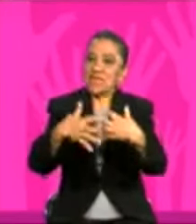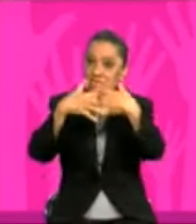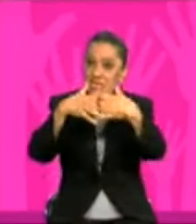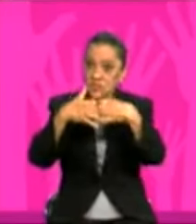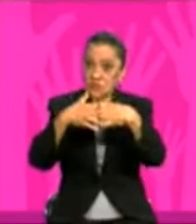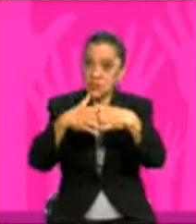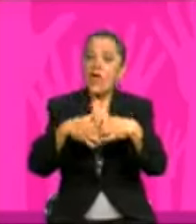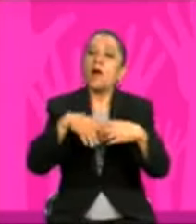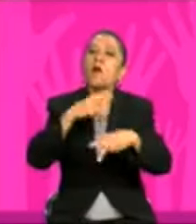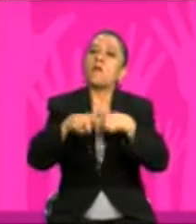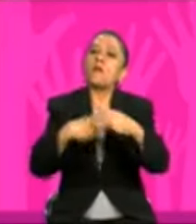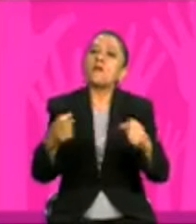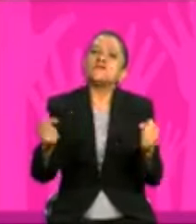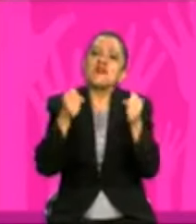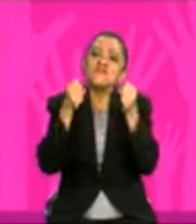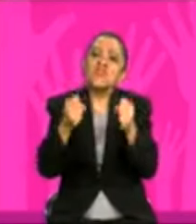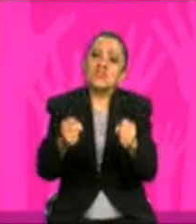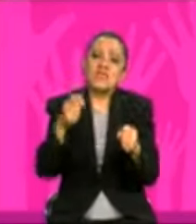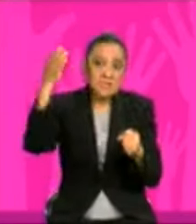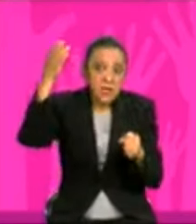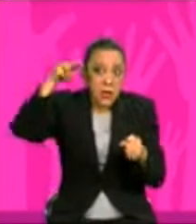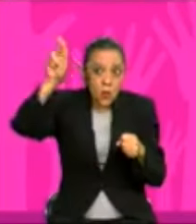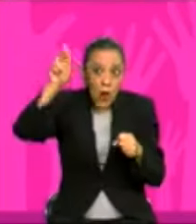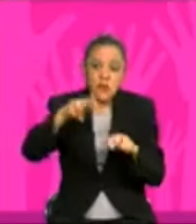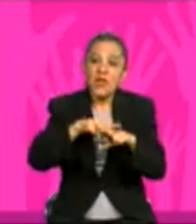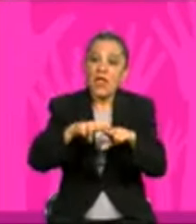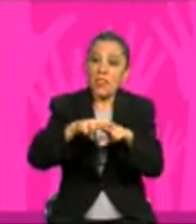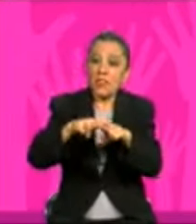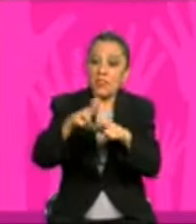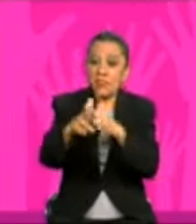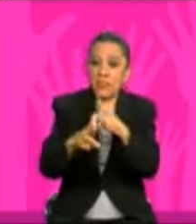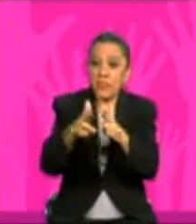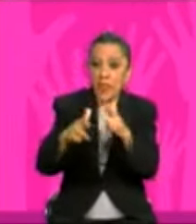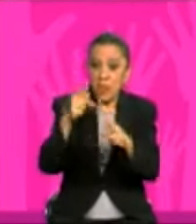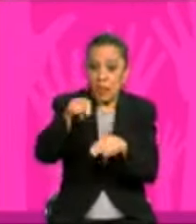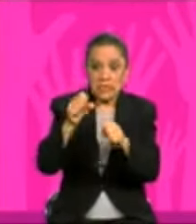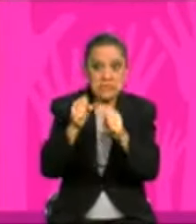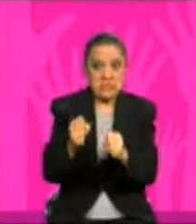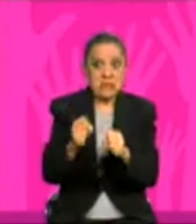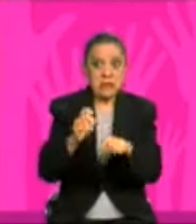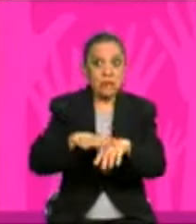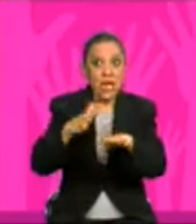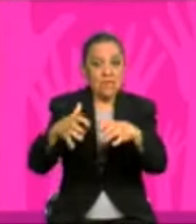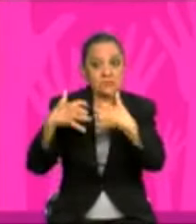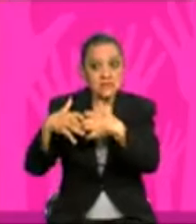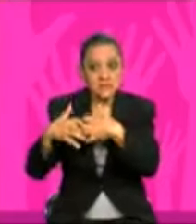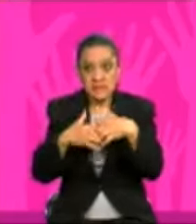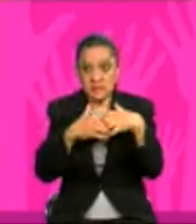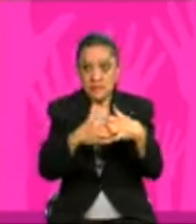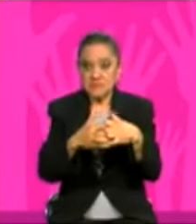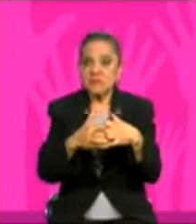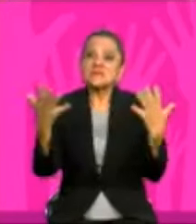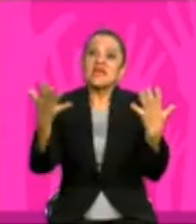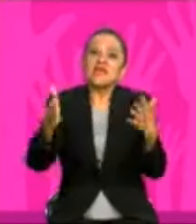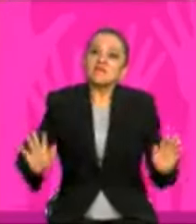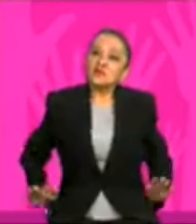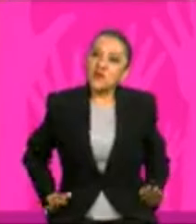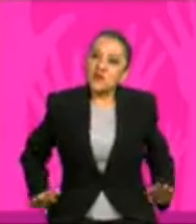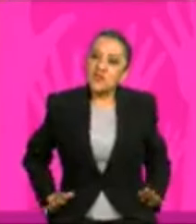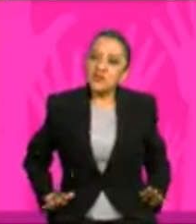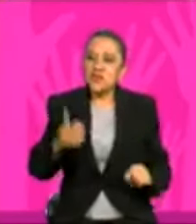zona ferroviaria de Cuautla para consolidar esa área industrial. Crearemos las condiciones para